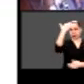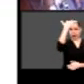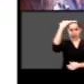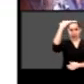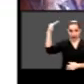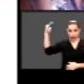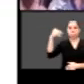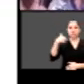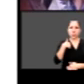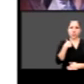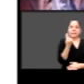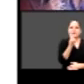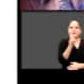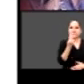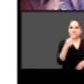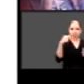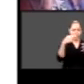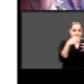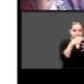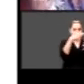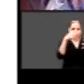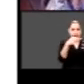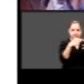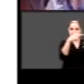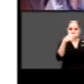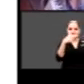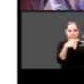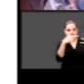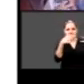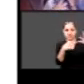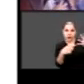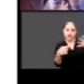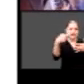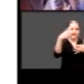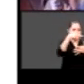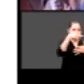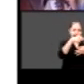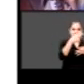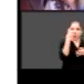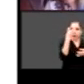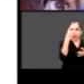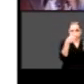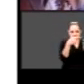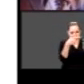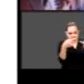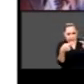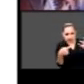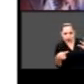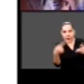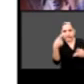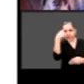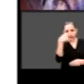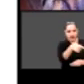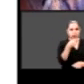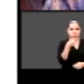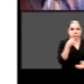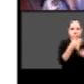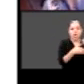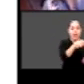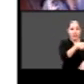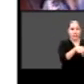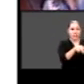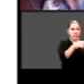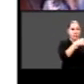seguir al bebé en lo que el bebé está mirando de volverle la mirada y